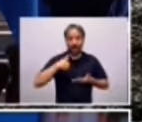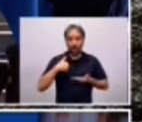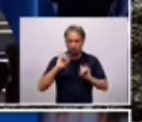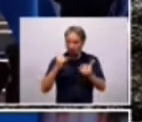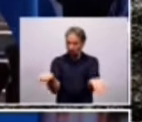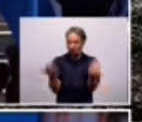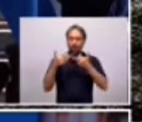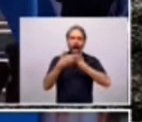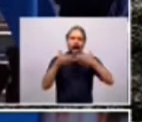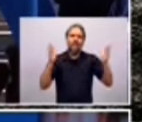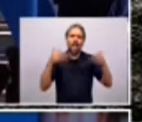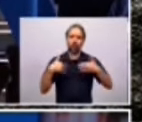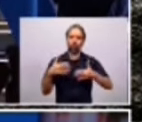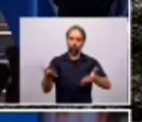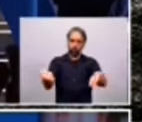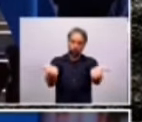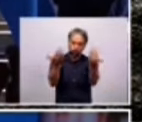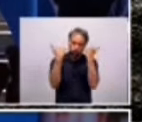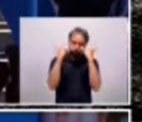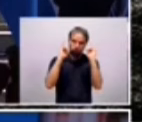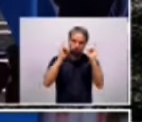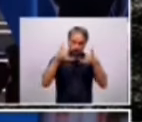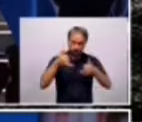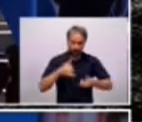buscar entorpecer al diccionario. Sí.